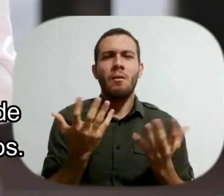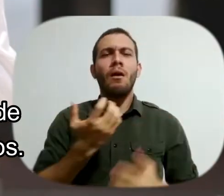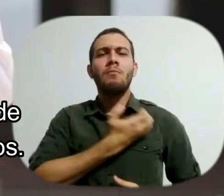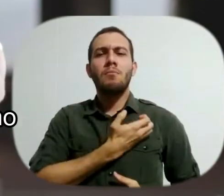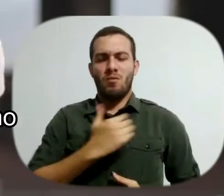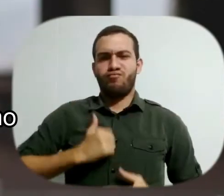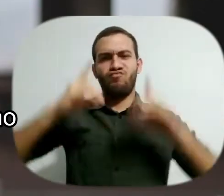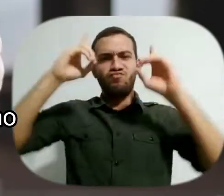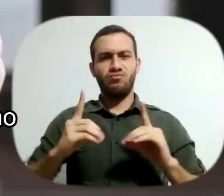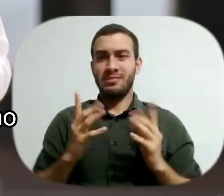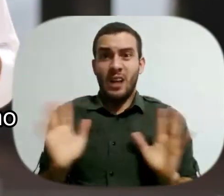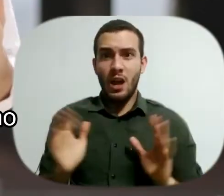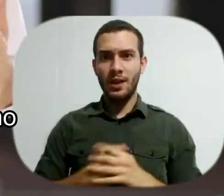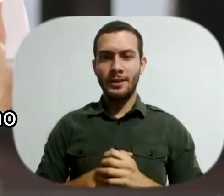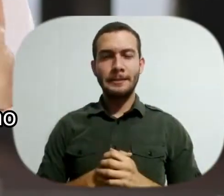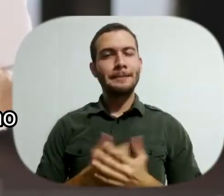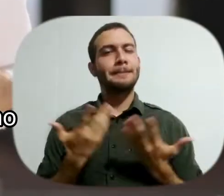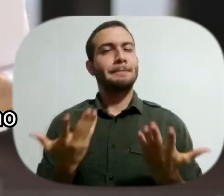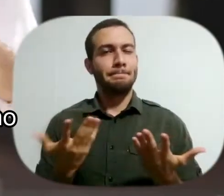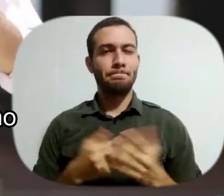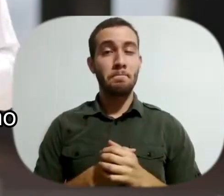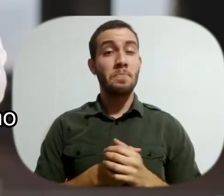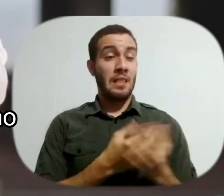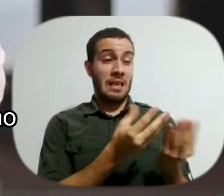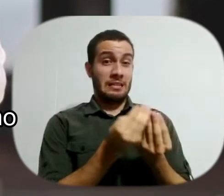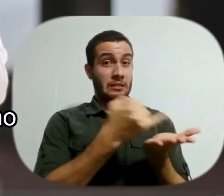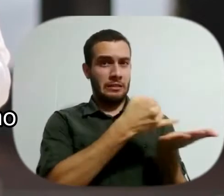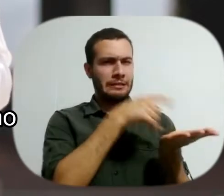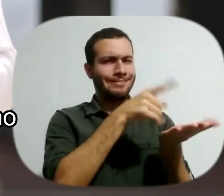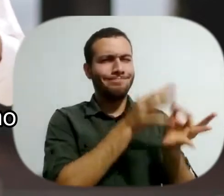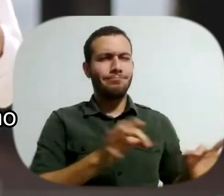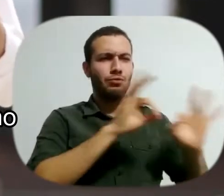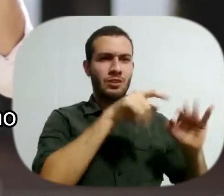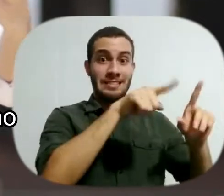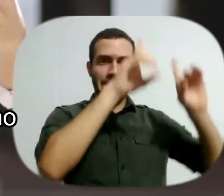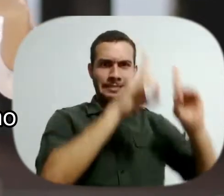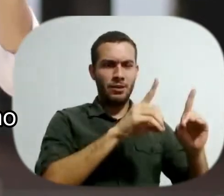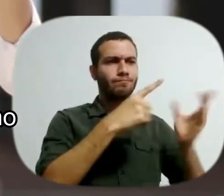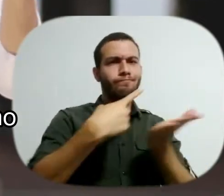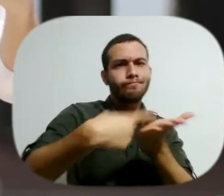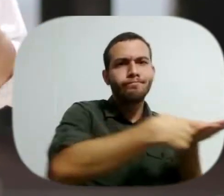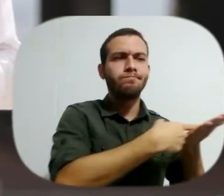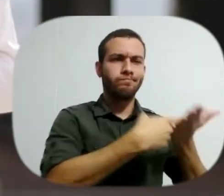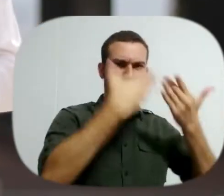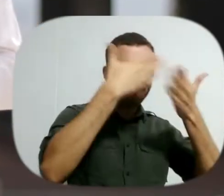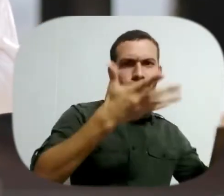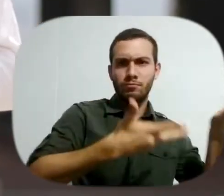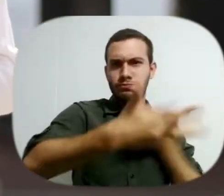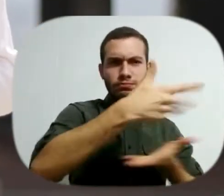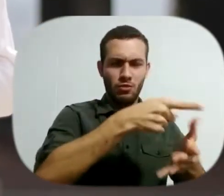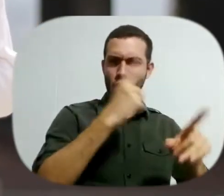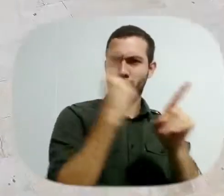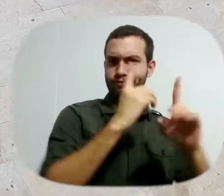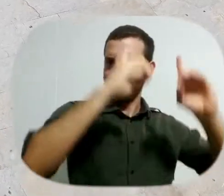técnicos. ¿Por qué entonces no éramos nosotros competentes como Junta Directiva de la ciudad para discutir de manera amplia y democrática